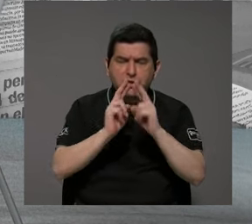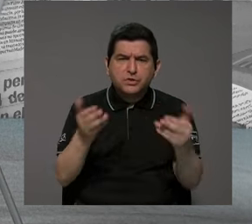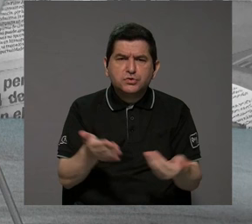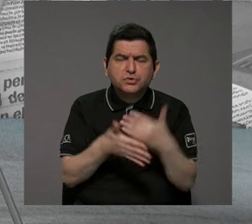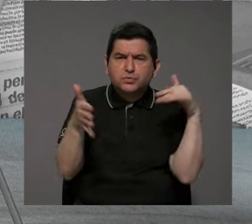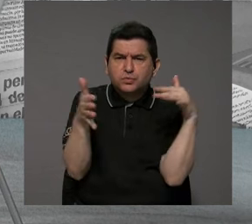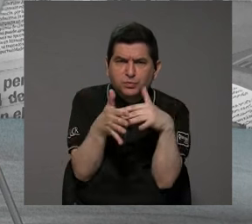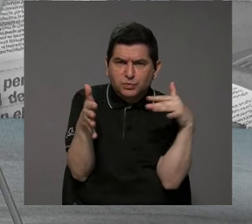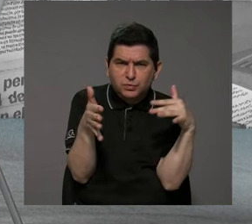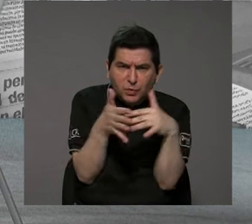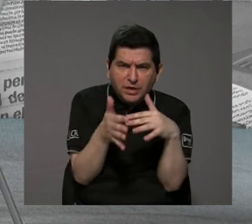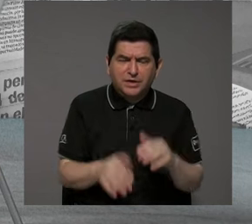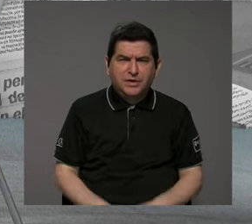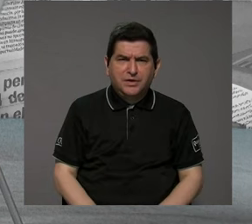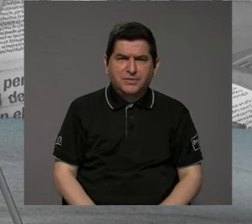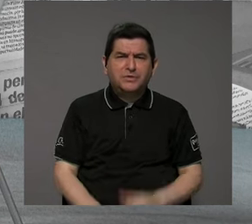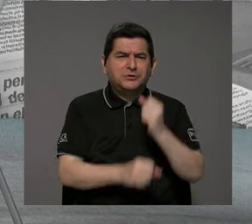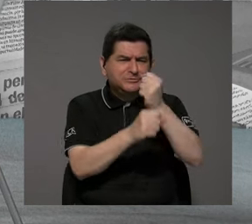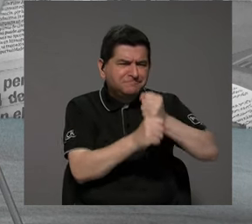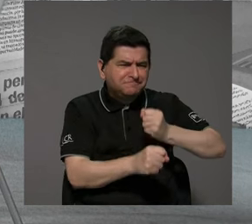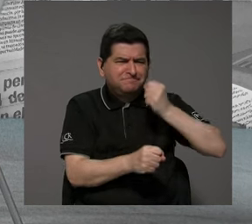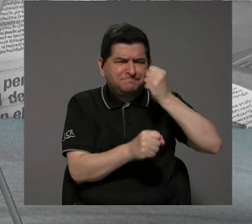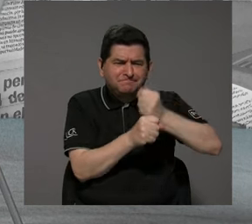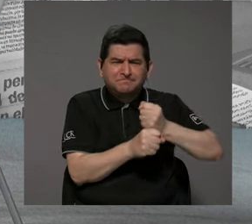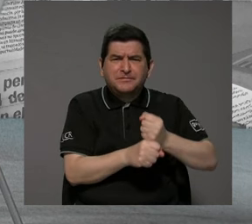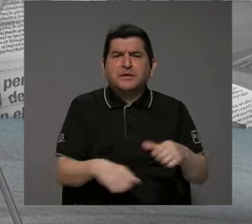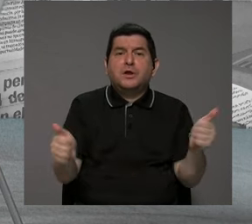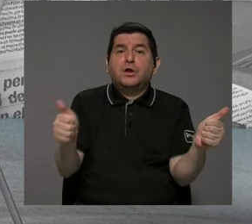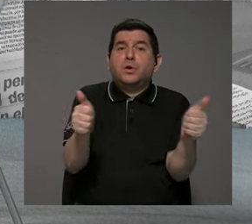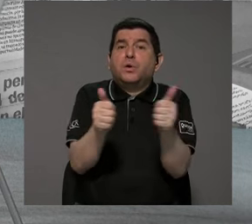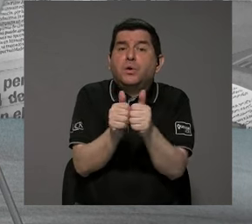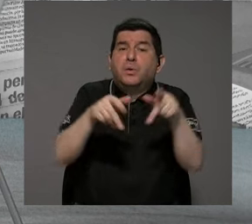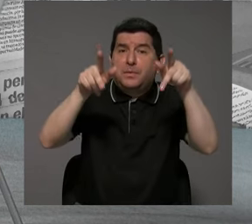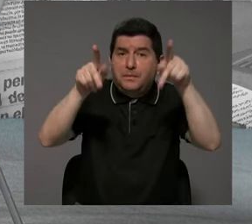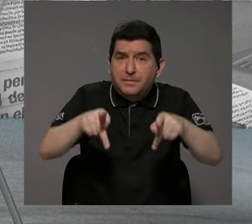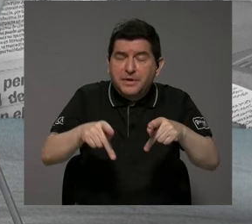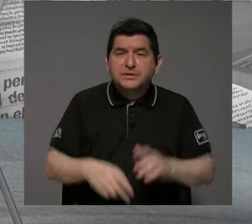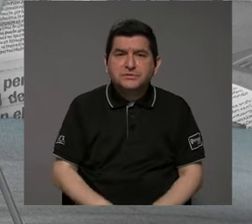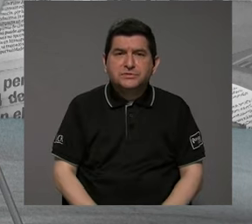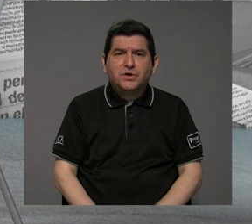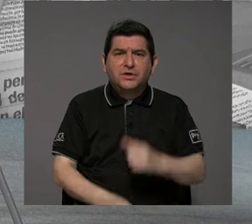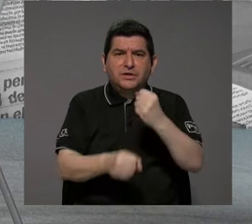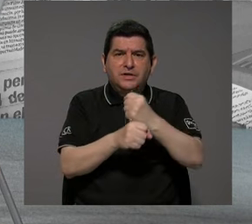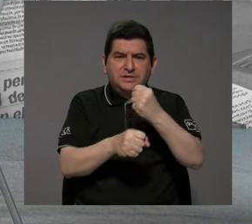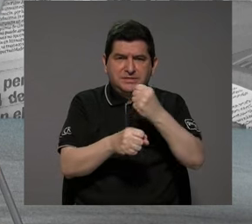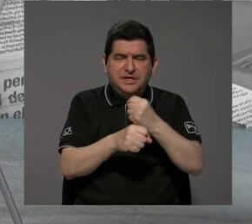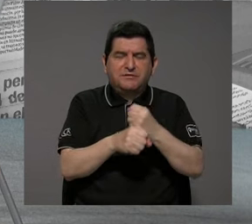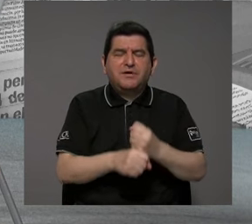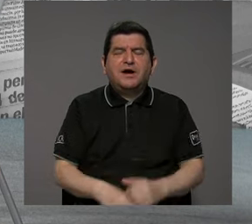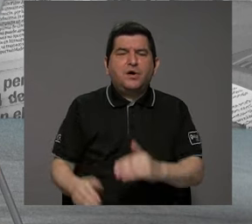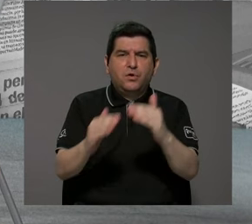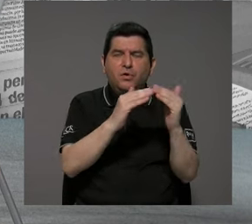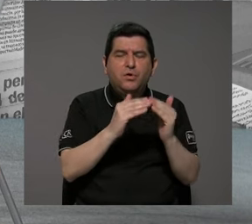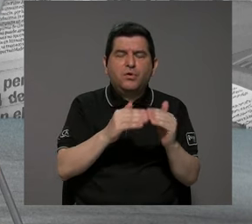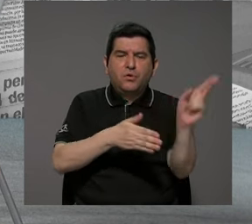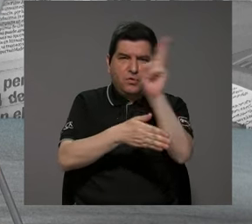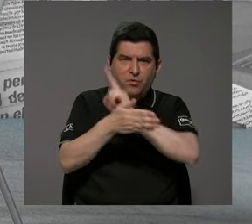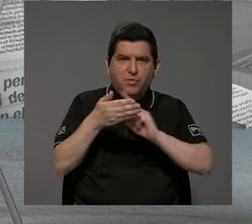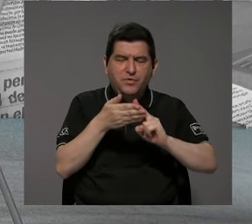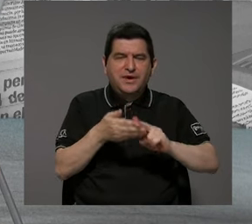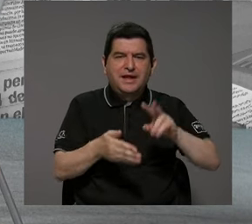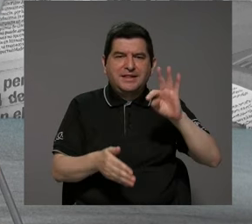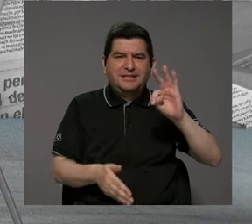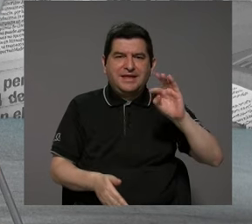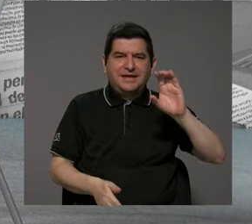nuevos estudios que estuvieron trabajando con eh personas del trabajo comunal universitario de la